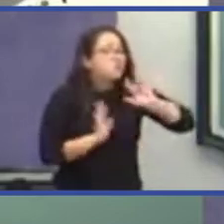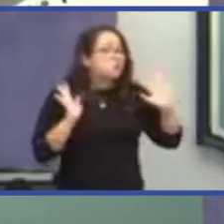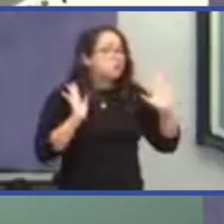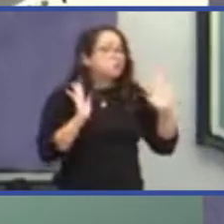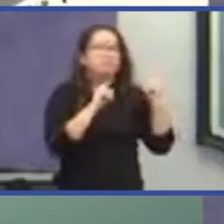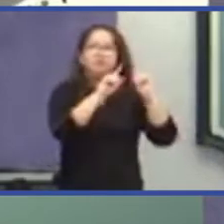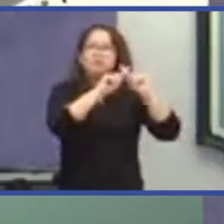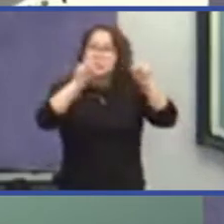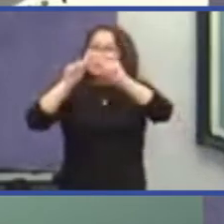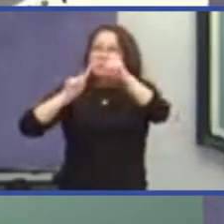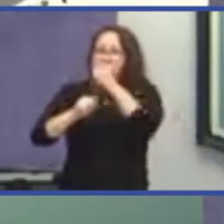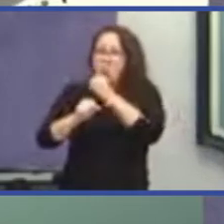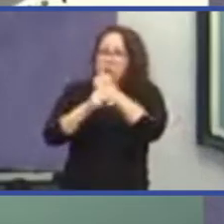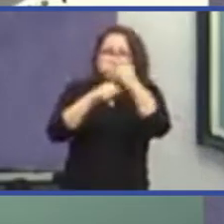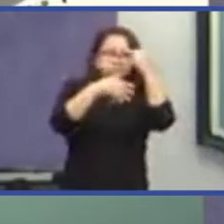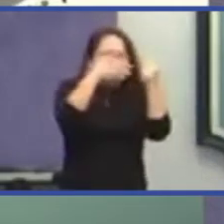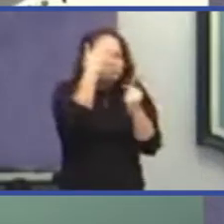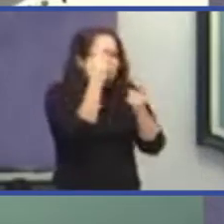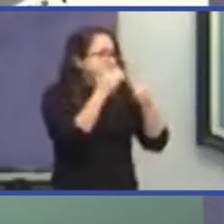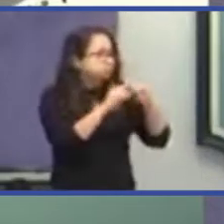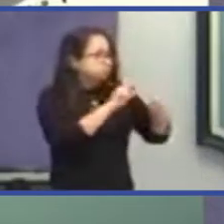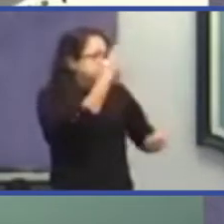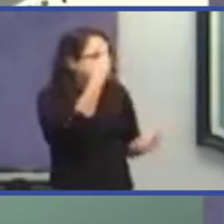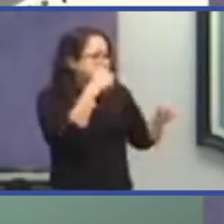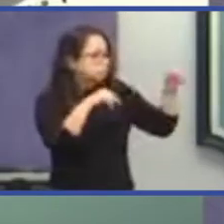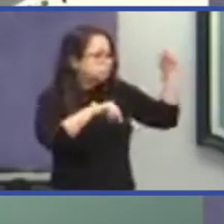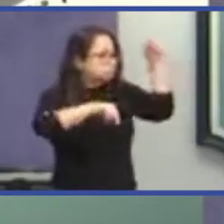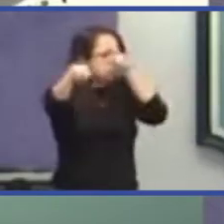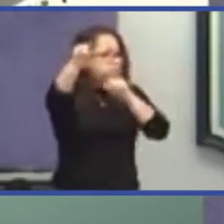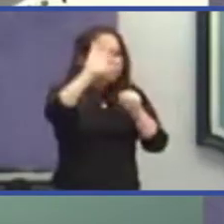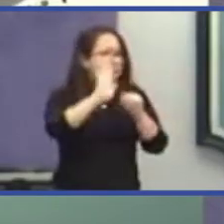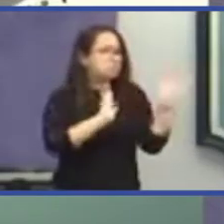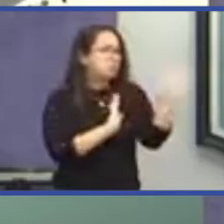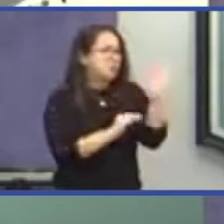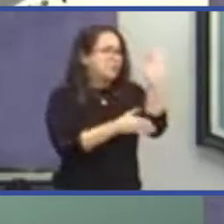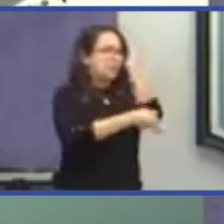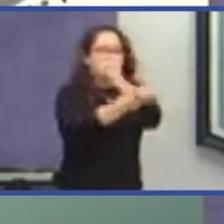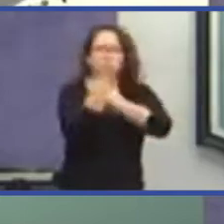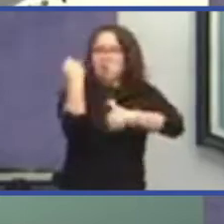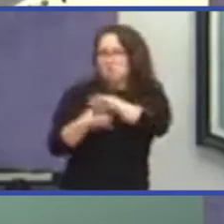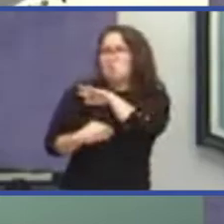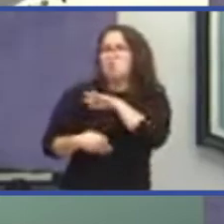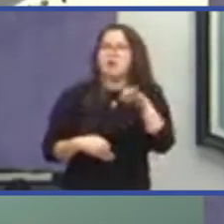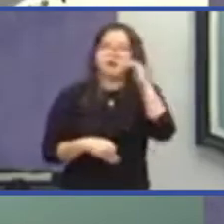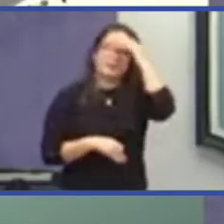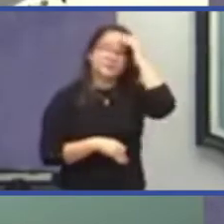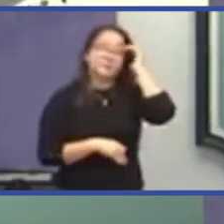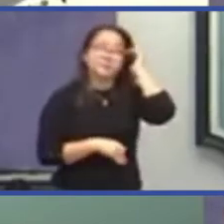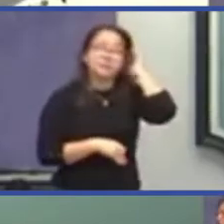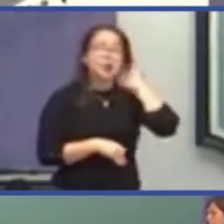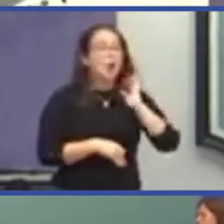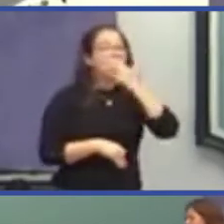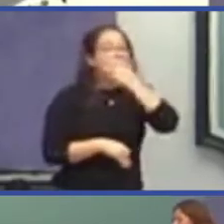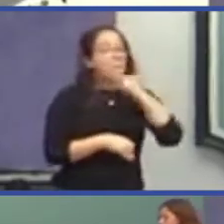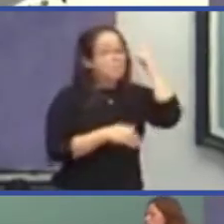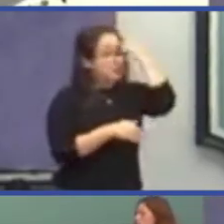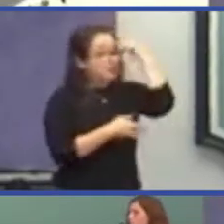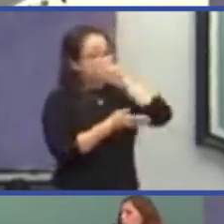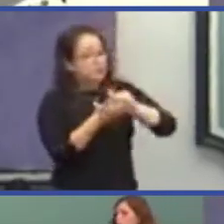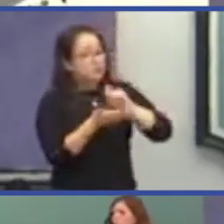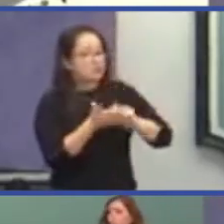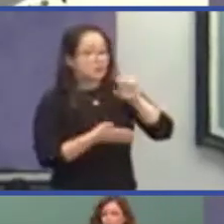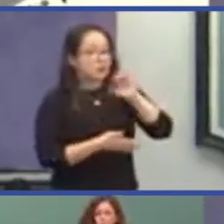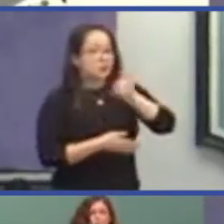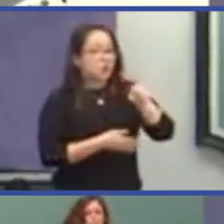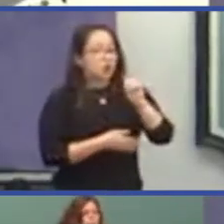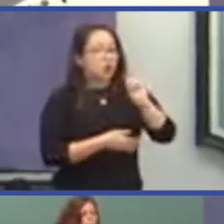infinito de posibilidades, es decir, todas las posibilidades. Jorge Luis Borges se planteó algo parecido en un